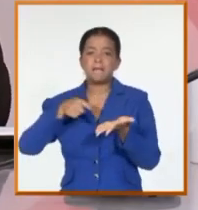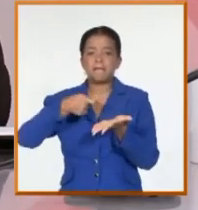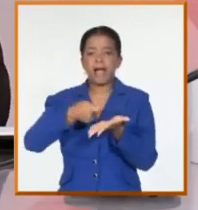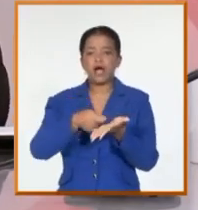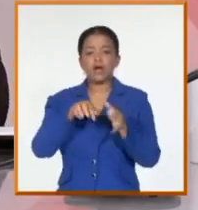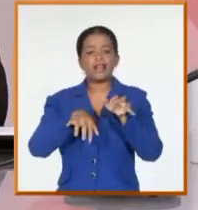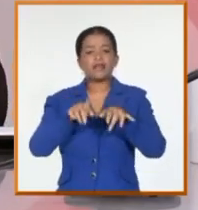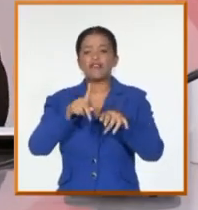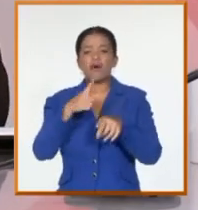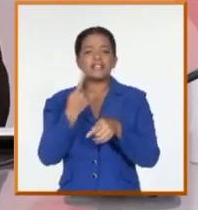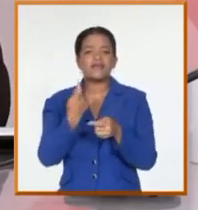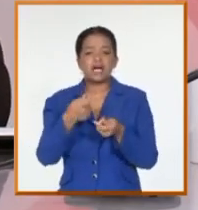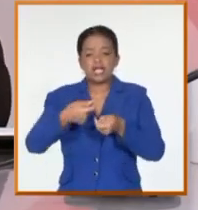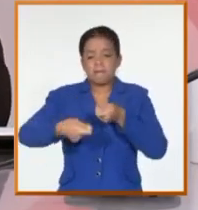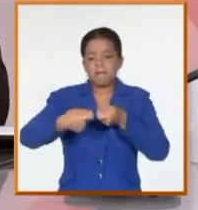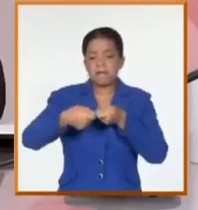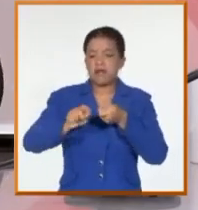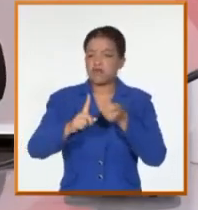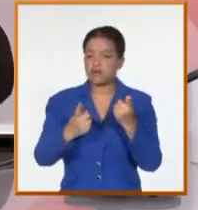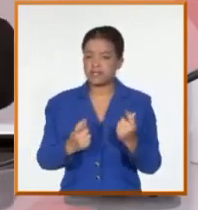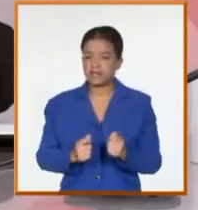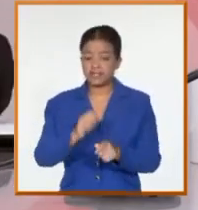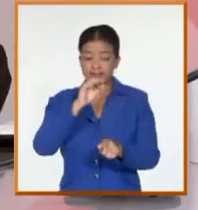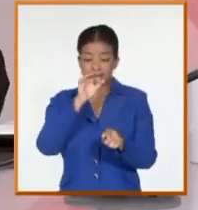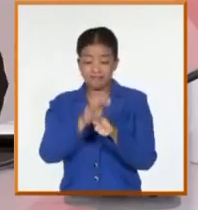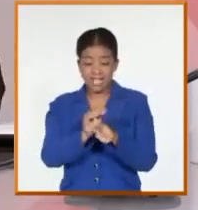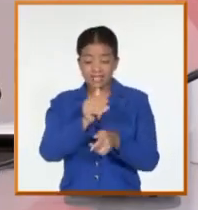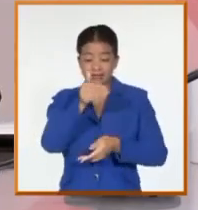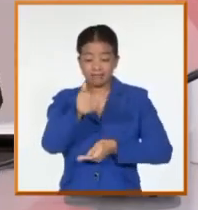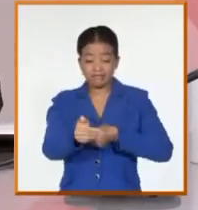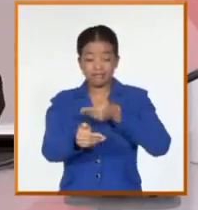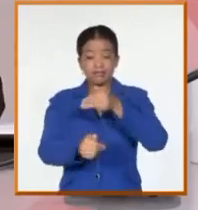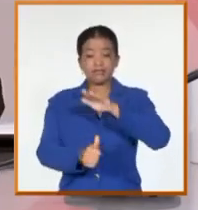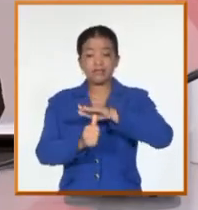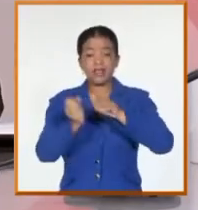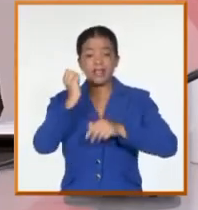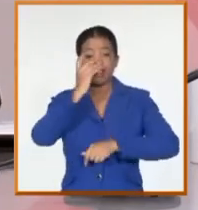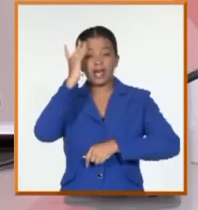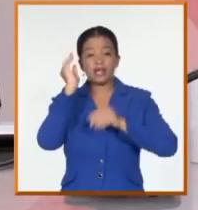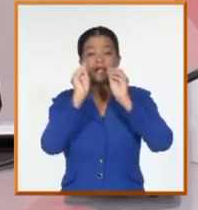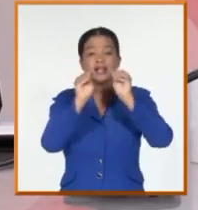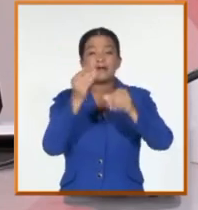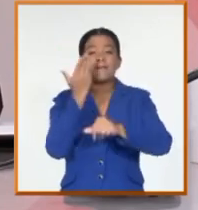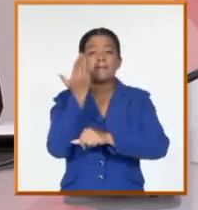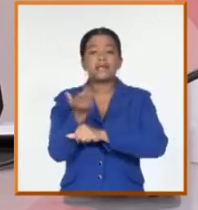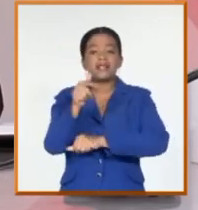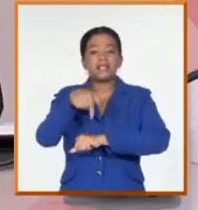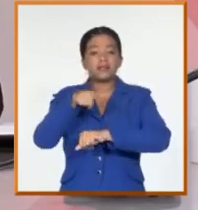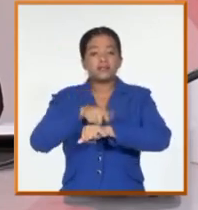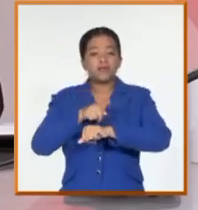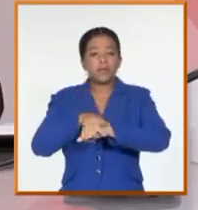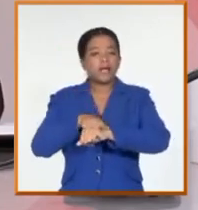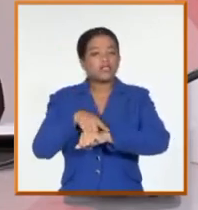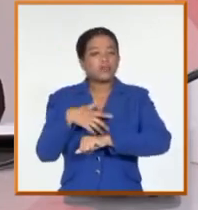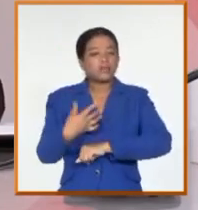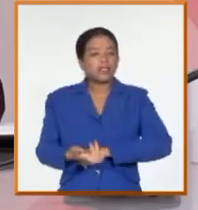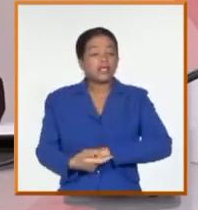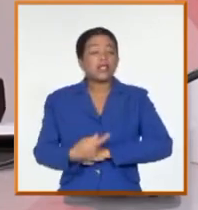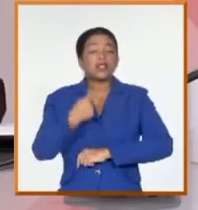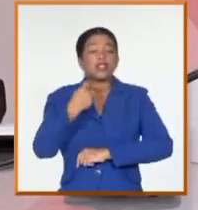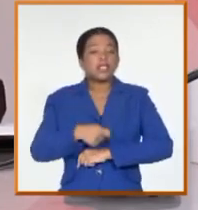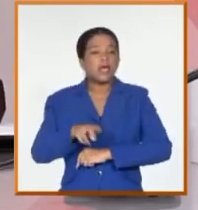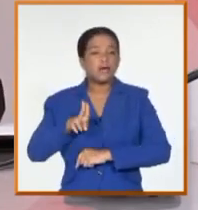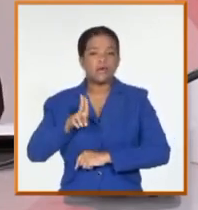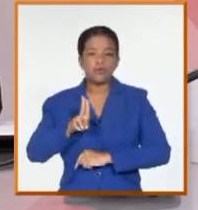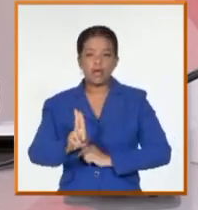comenzó este proceso el presidente de la república llamaba que este era el momento para dar los pasos